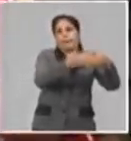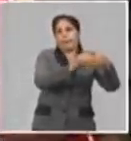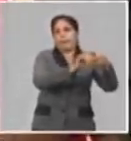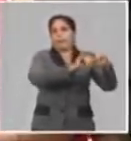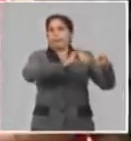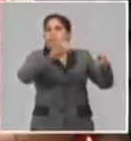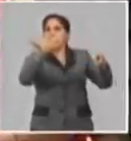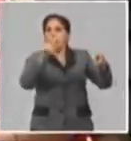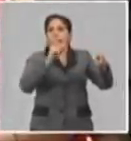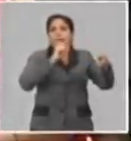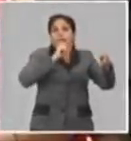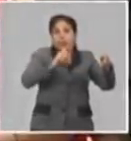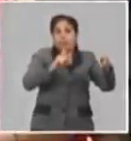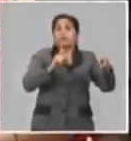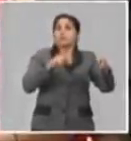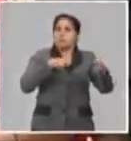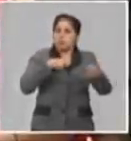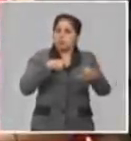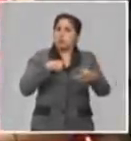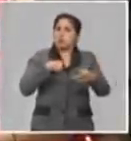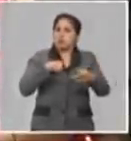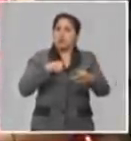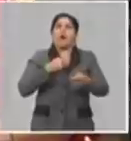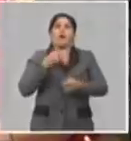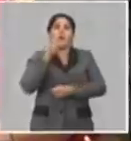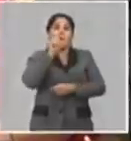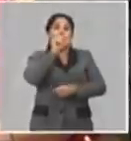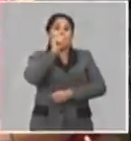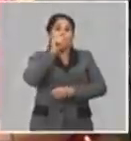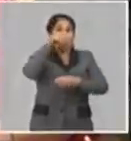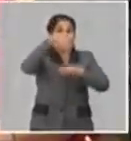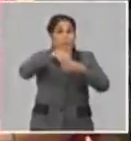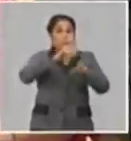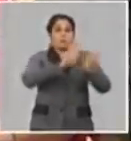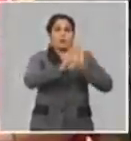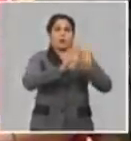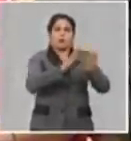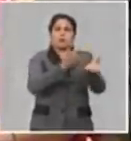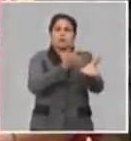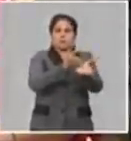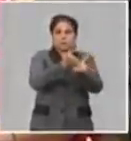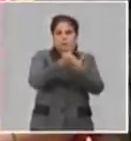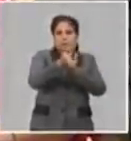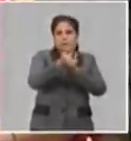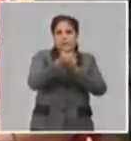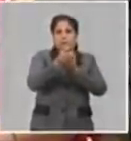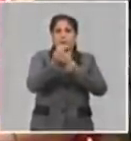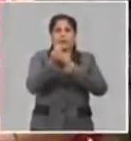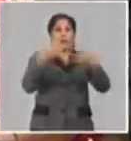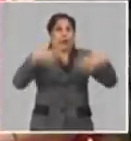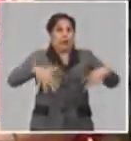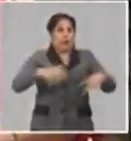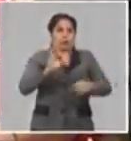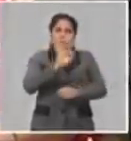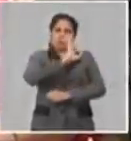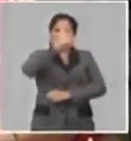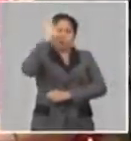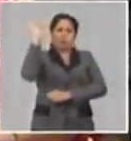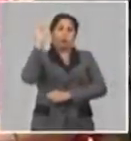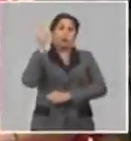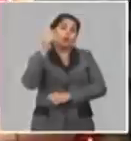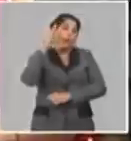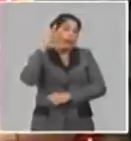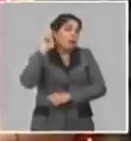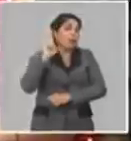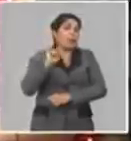se le da a estos recursos, no ha faltado estos productos, ni tampoco se han modificado los precios. Vemos tristemente, y